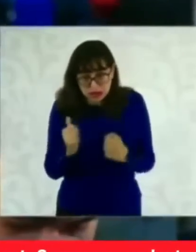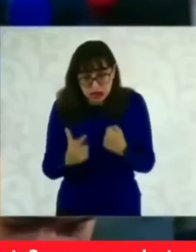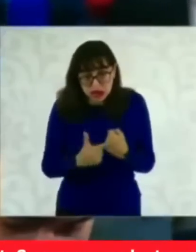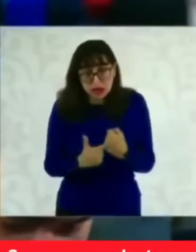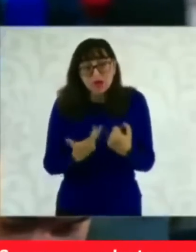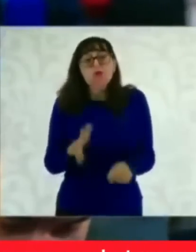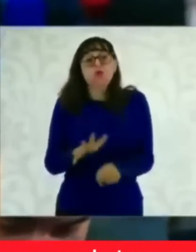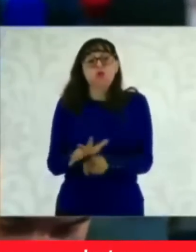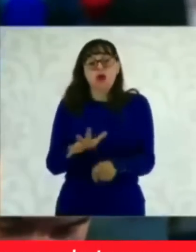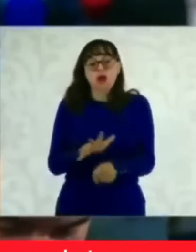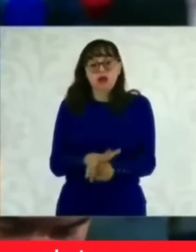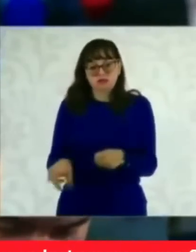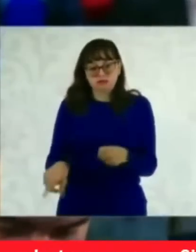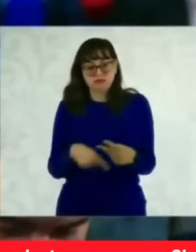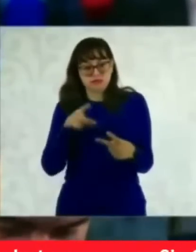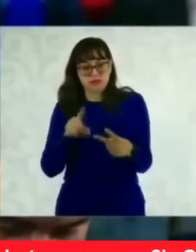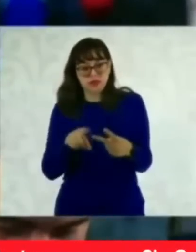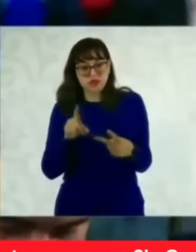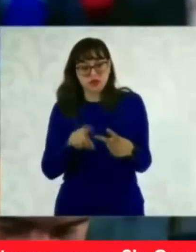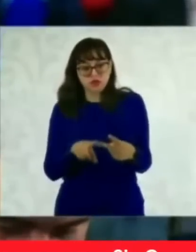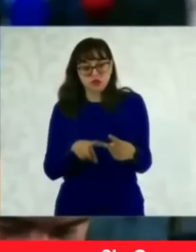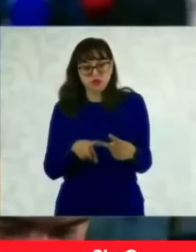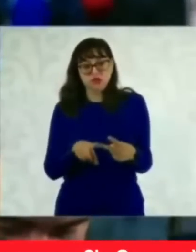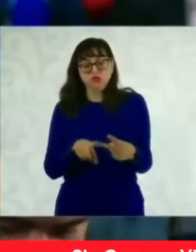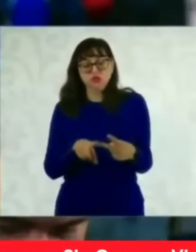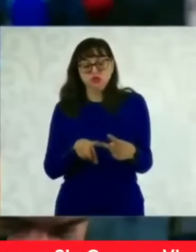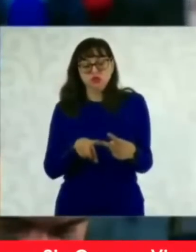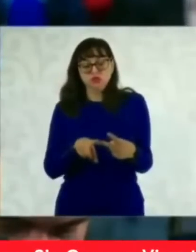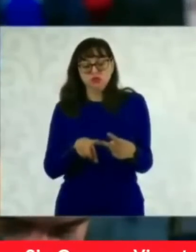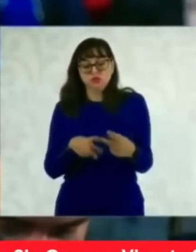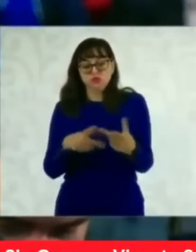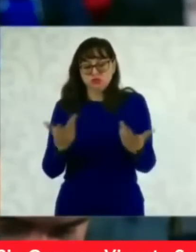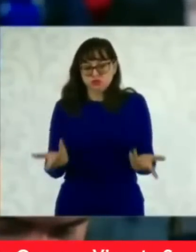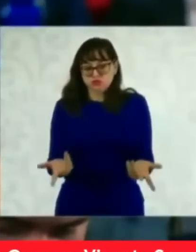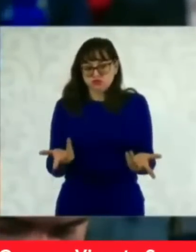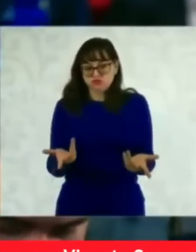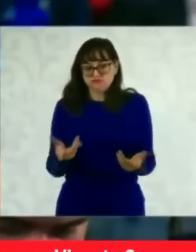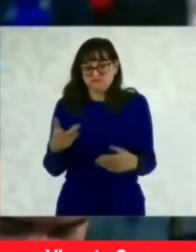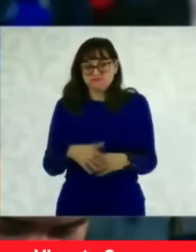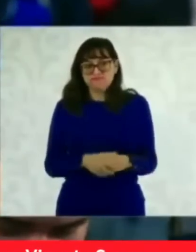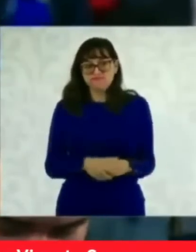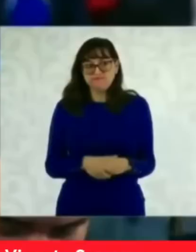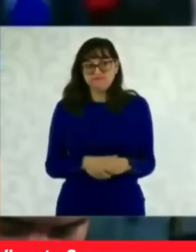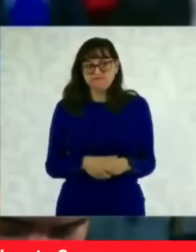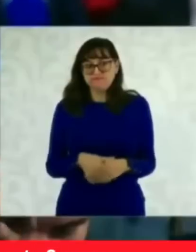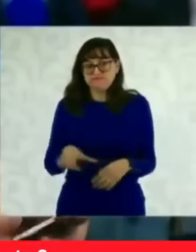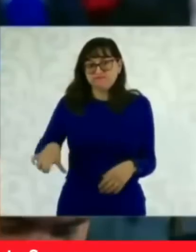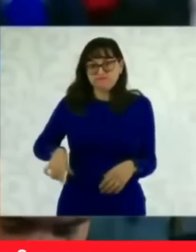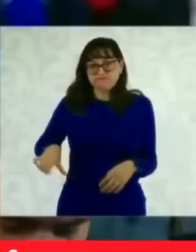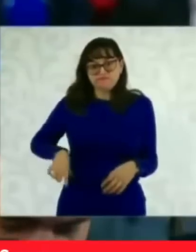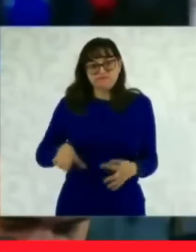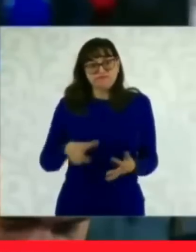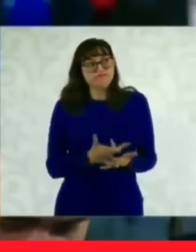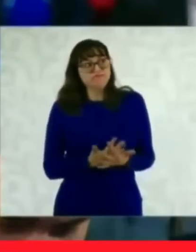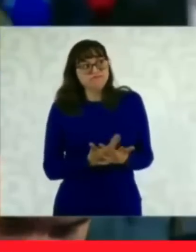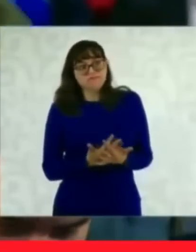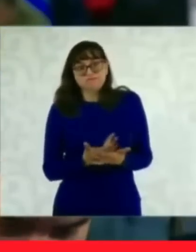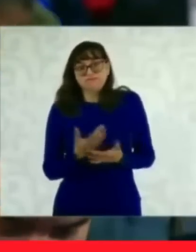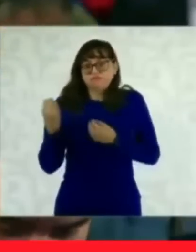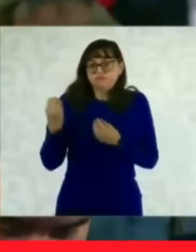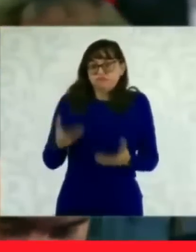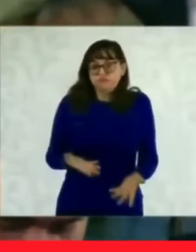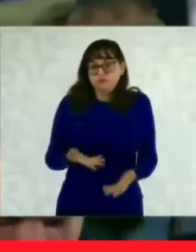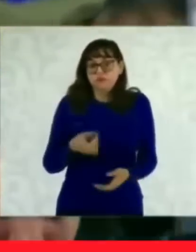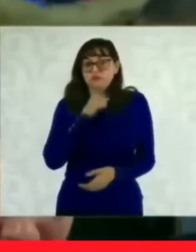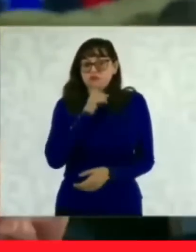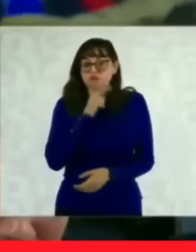evalúa todo lo que han dado, sobre todo cuando pues el gobierno mexicano ha dicho que no se ha dado toda la información que se requiere,